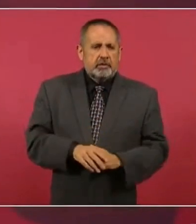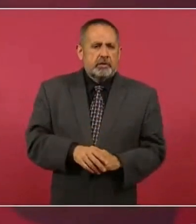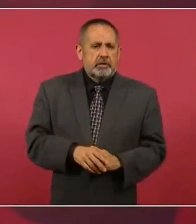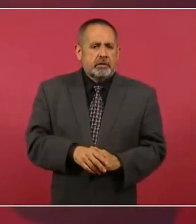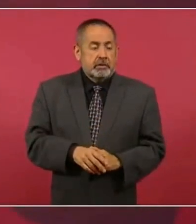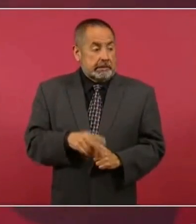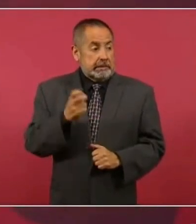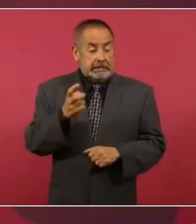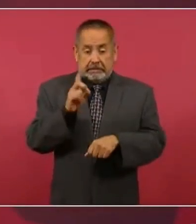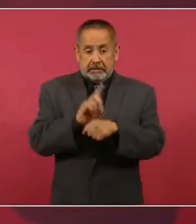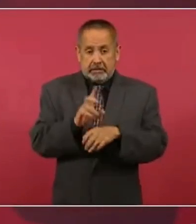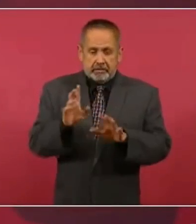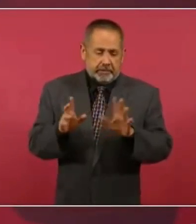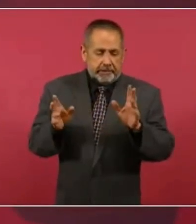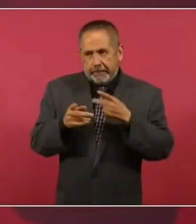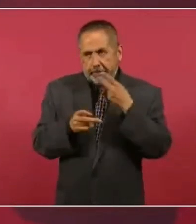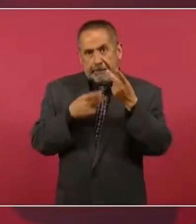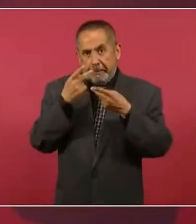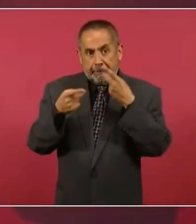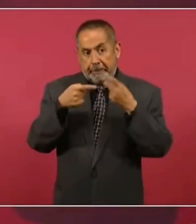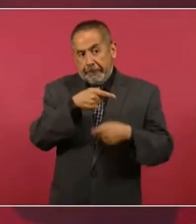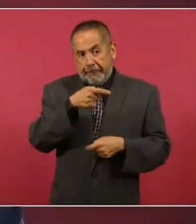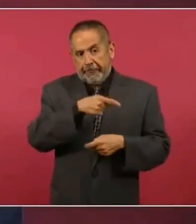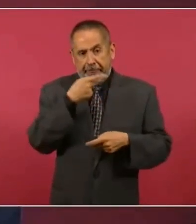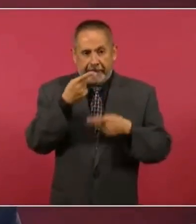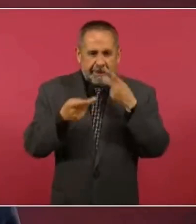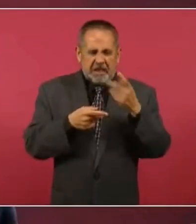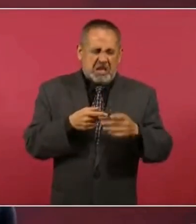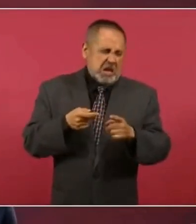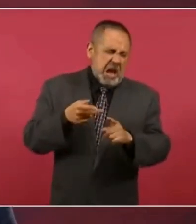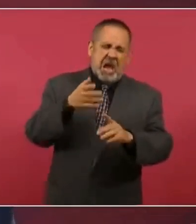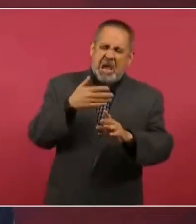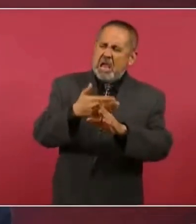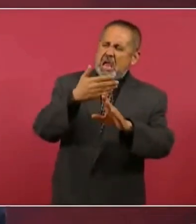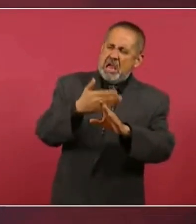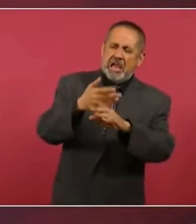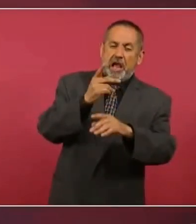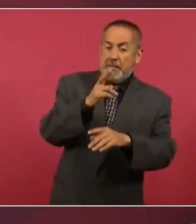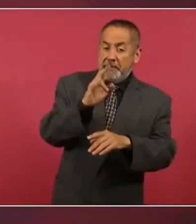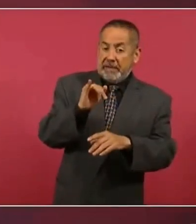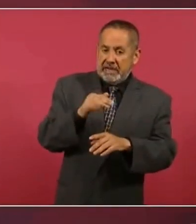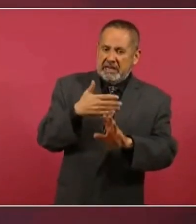vez, esas, los corruptos y esto y lo otro.